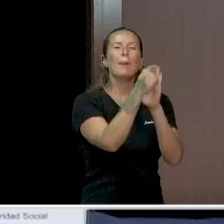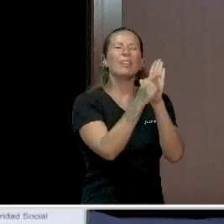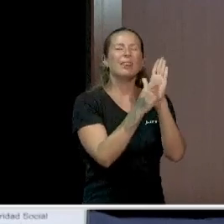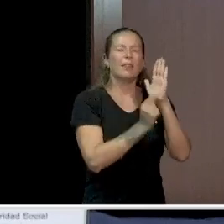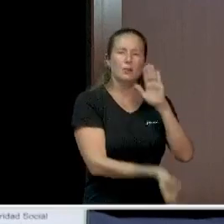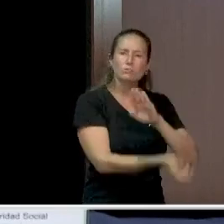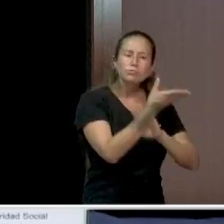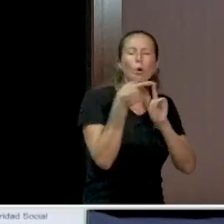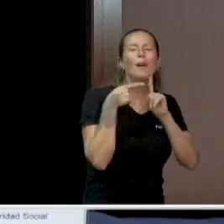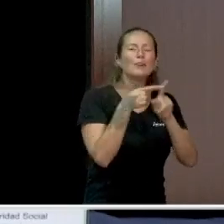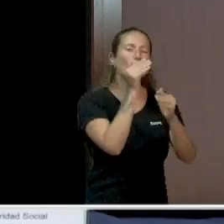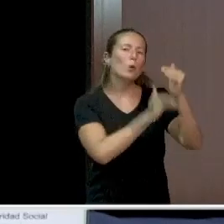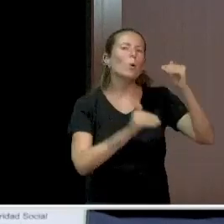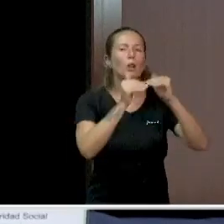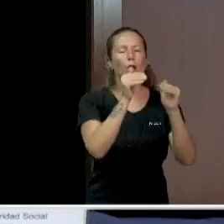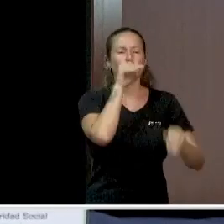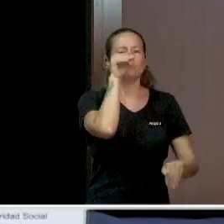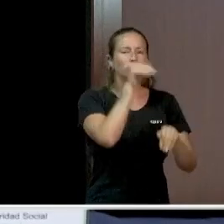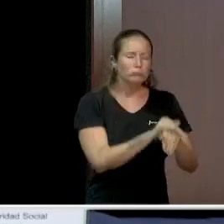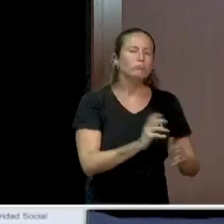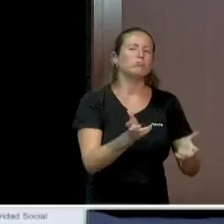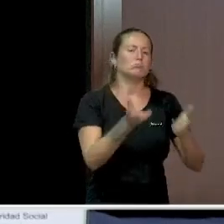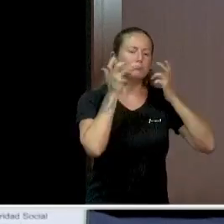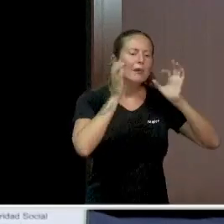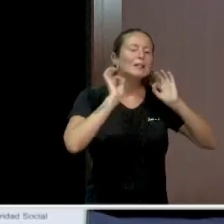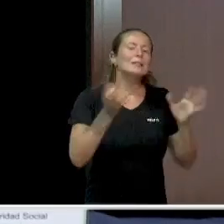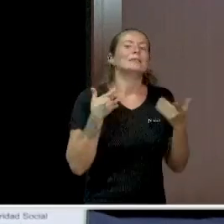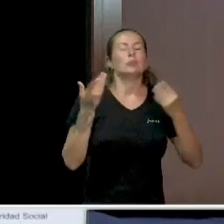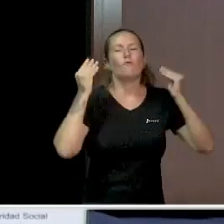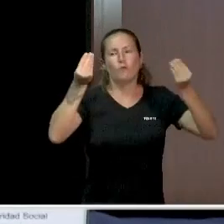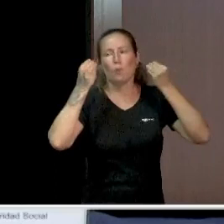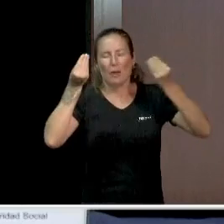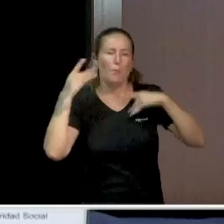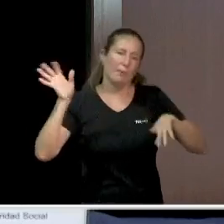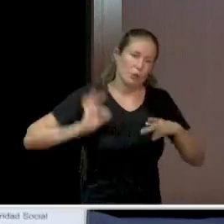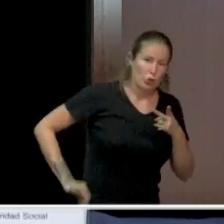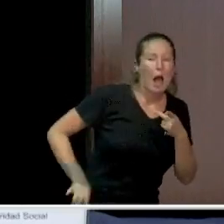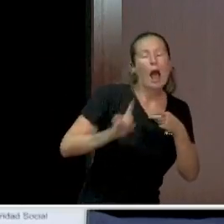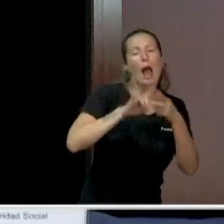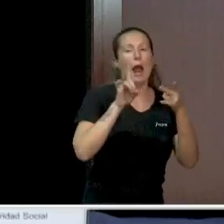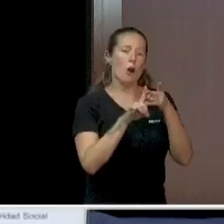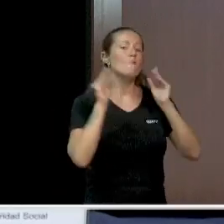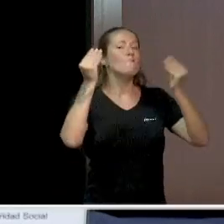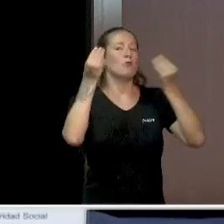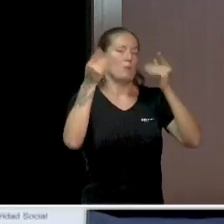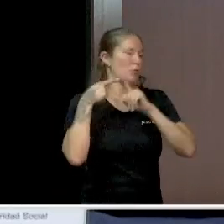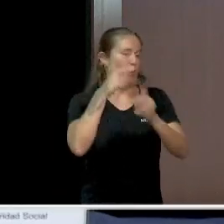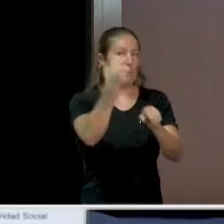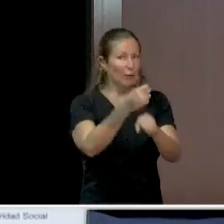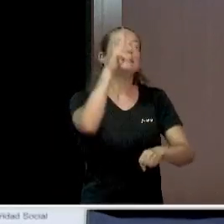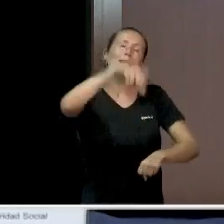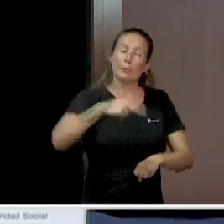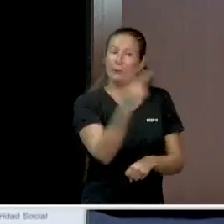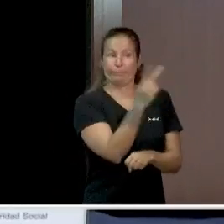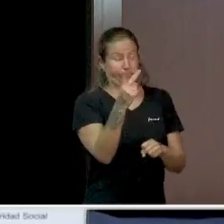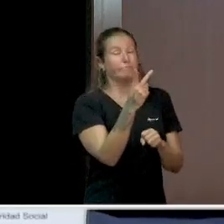garantizar la igualdad y la no discriminación en la formación profesional ocupacional y en la formación para el empleo.